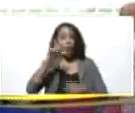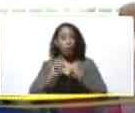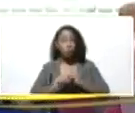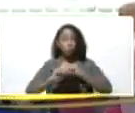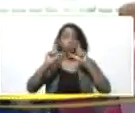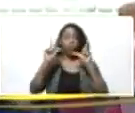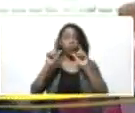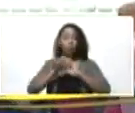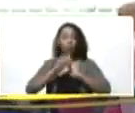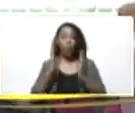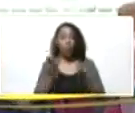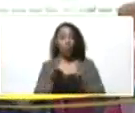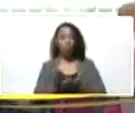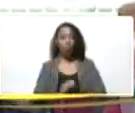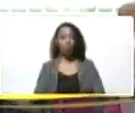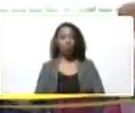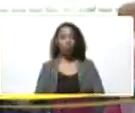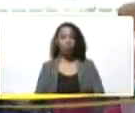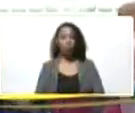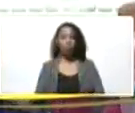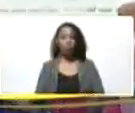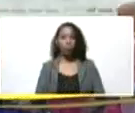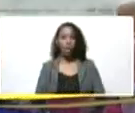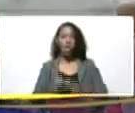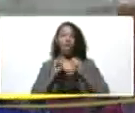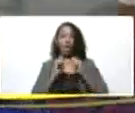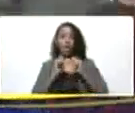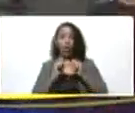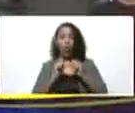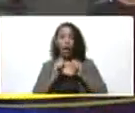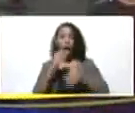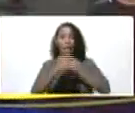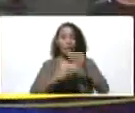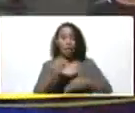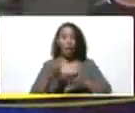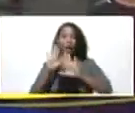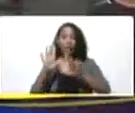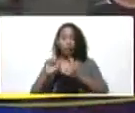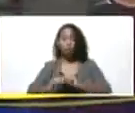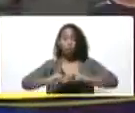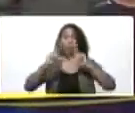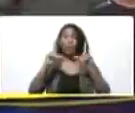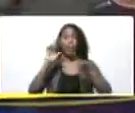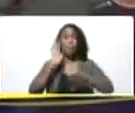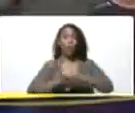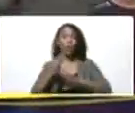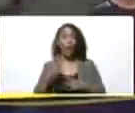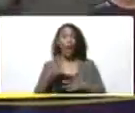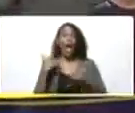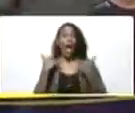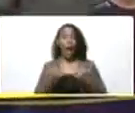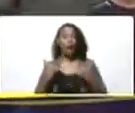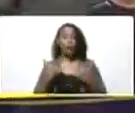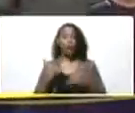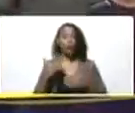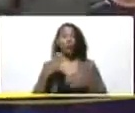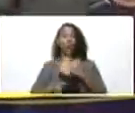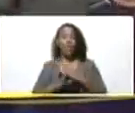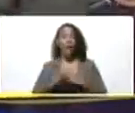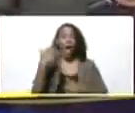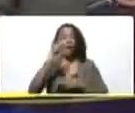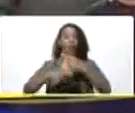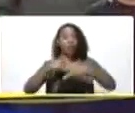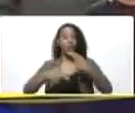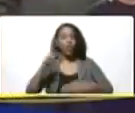mundo y que lo va a seguir sorprendiendo, porque ahora es que hay revolución para rato,